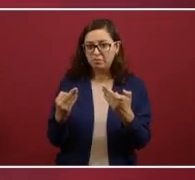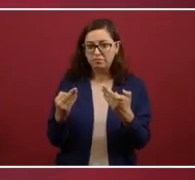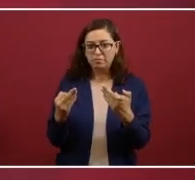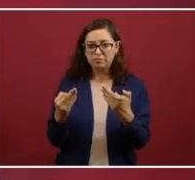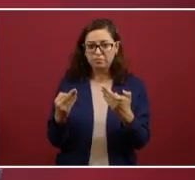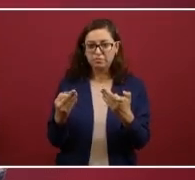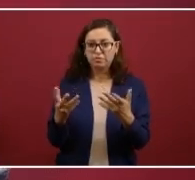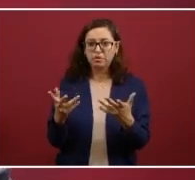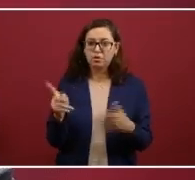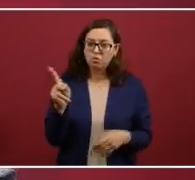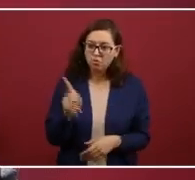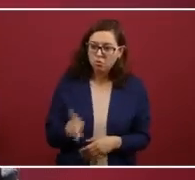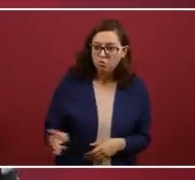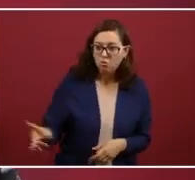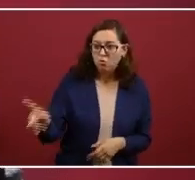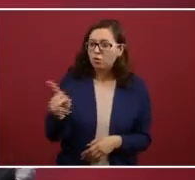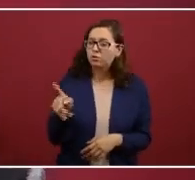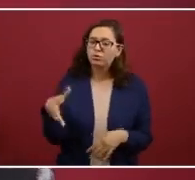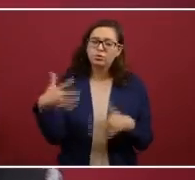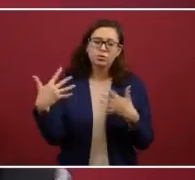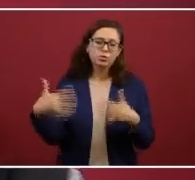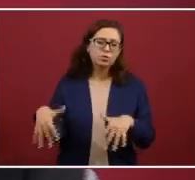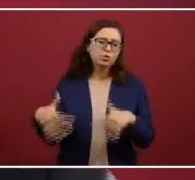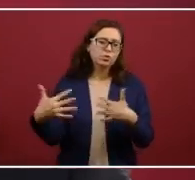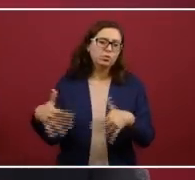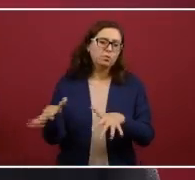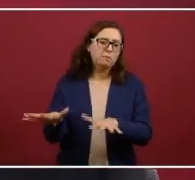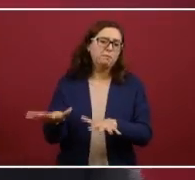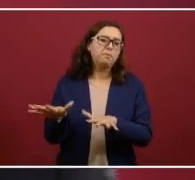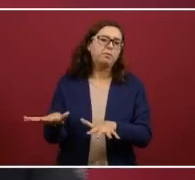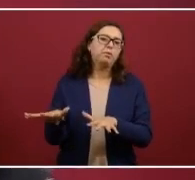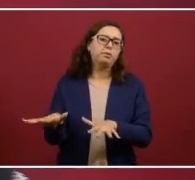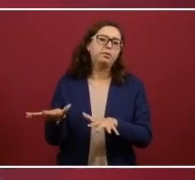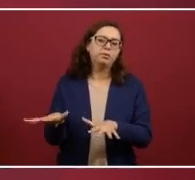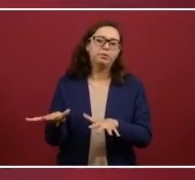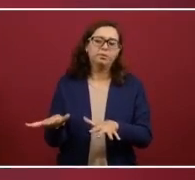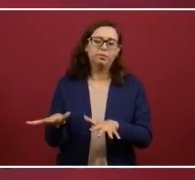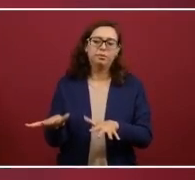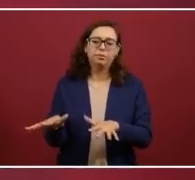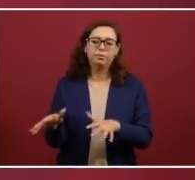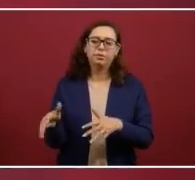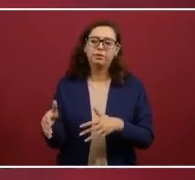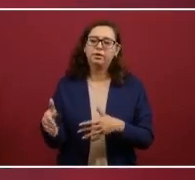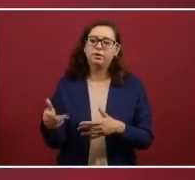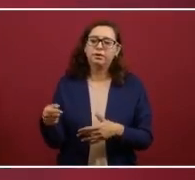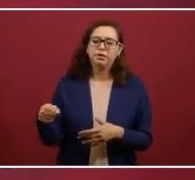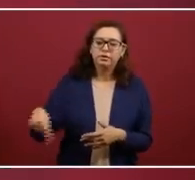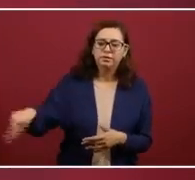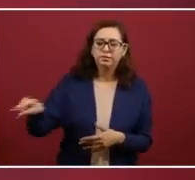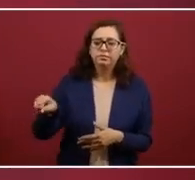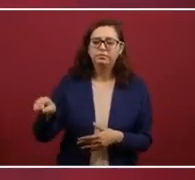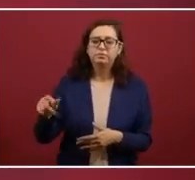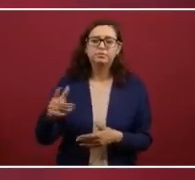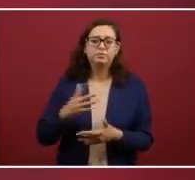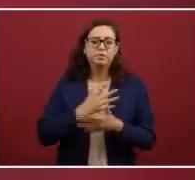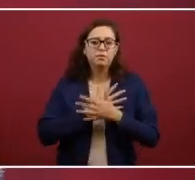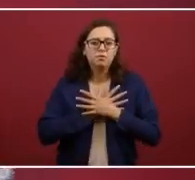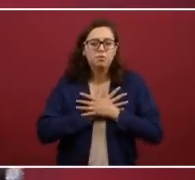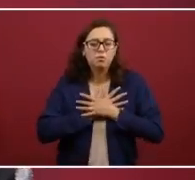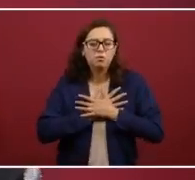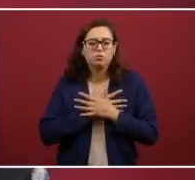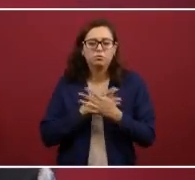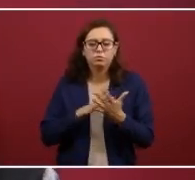que tenemos un pueblo extraordinario, un pueblo lleno de amor, de